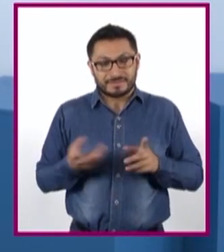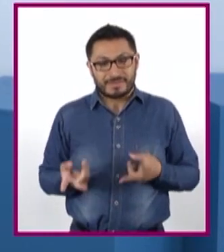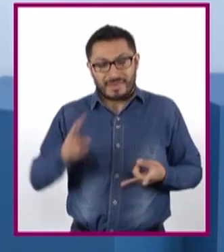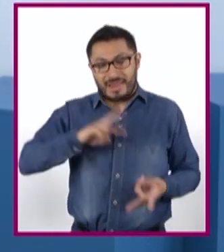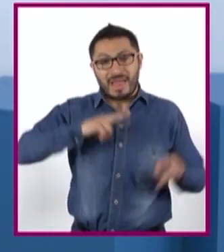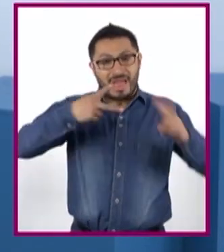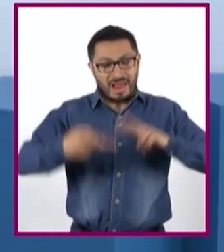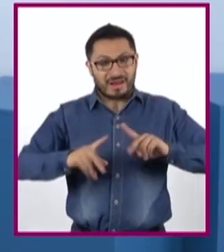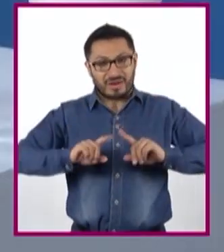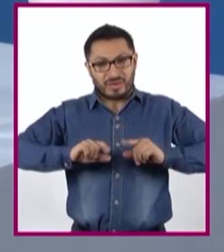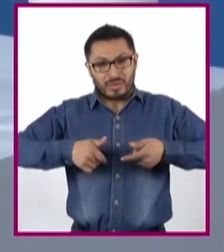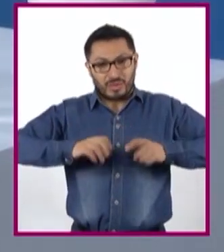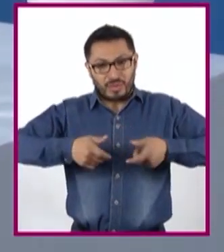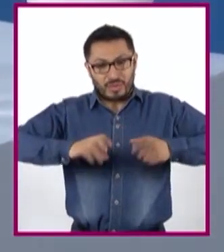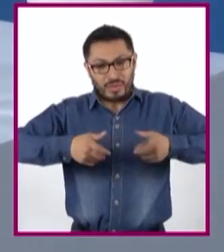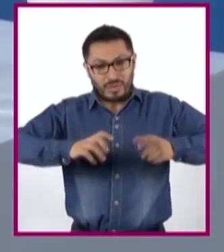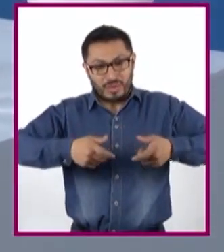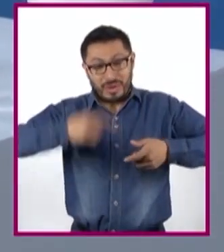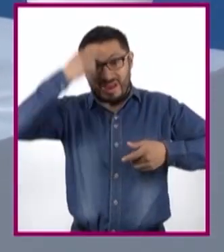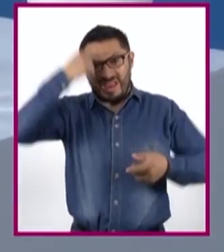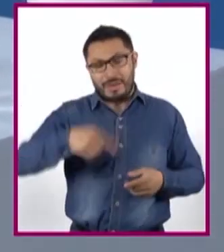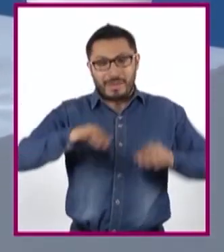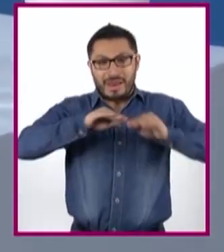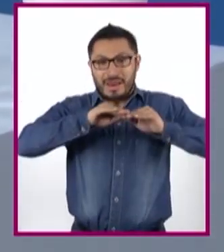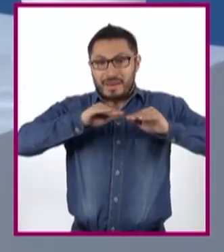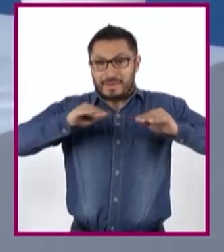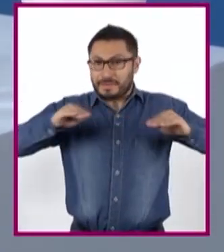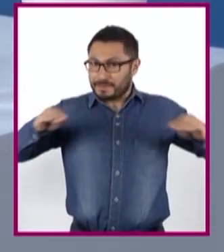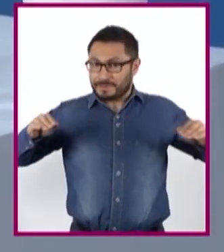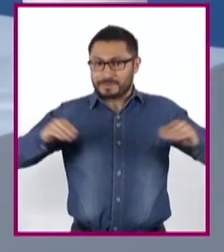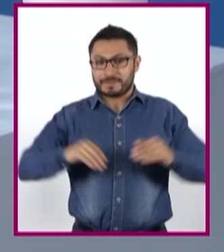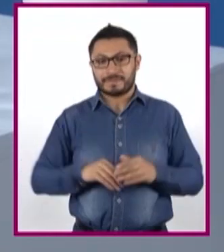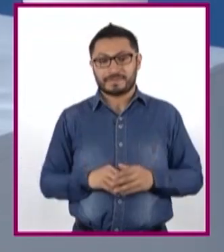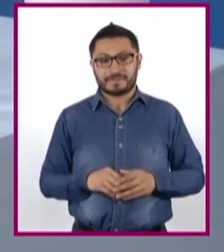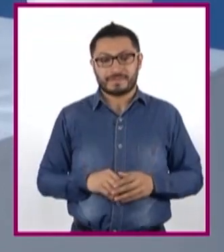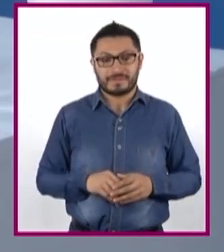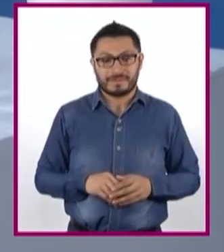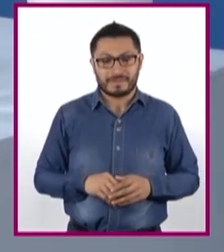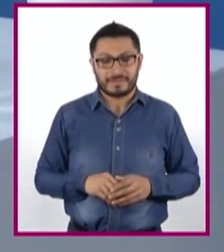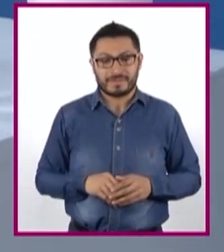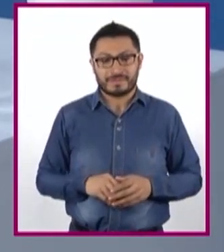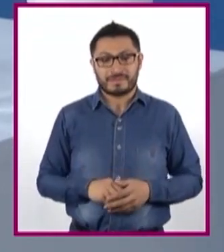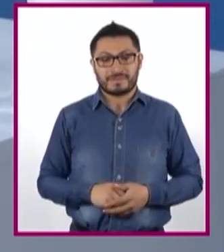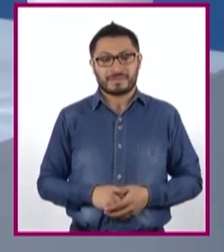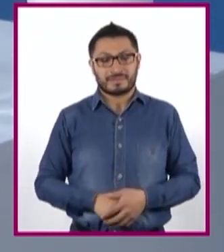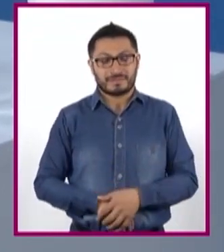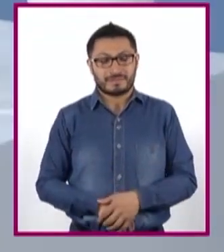revés. Al revés, para que nos quede una superficie plana.